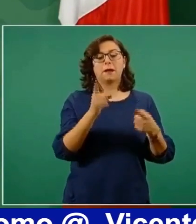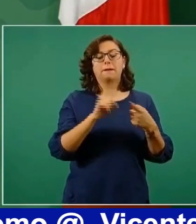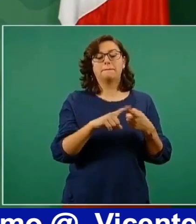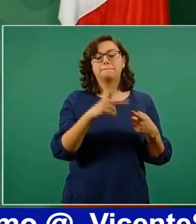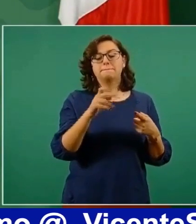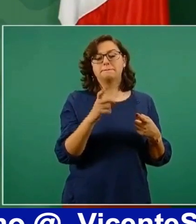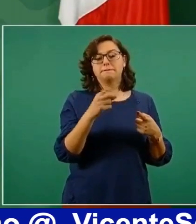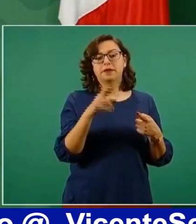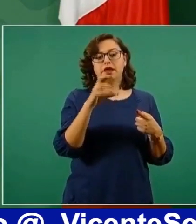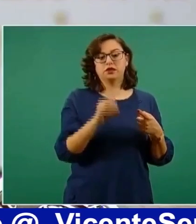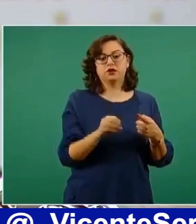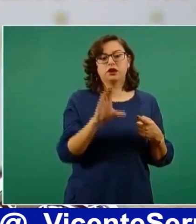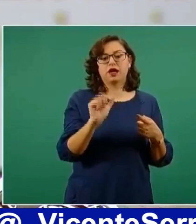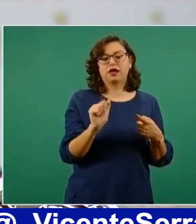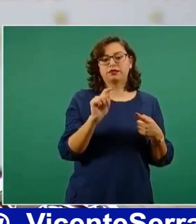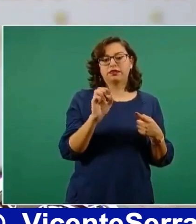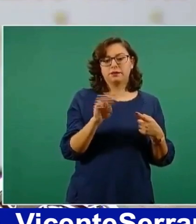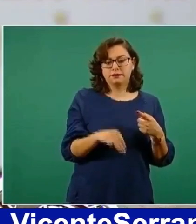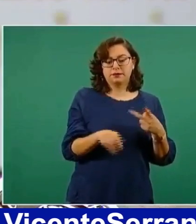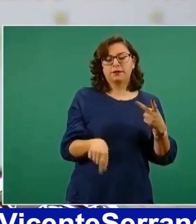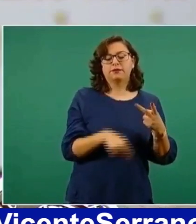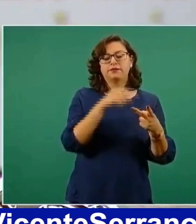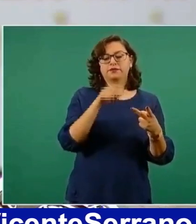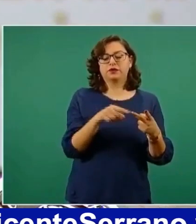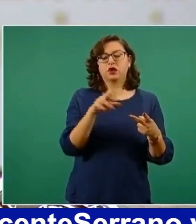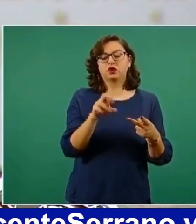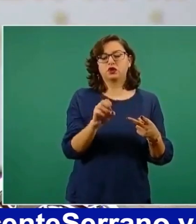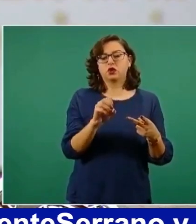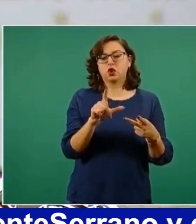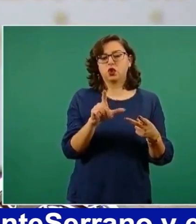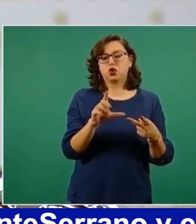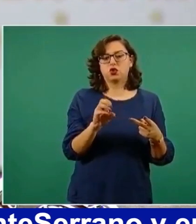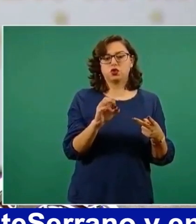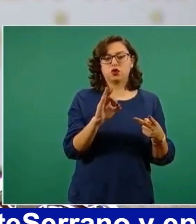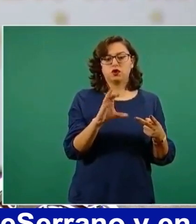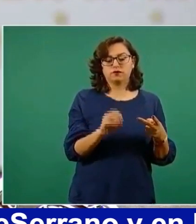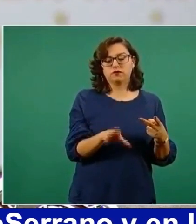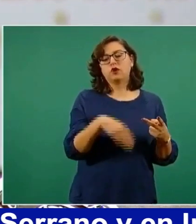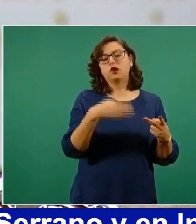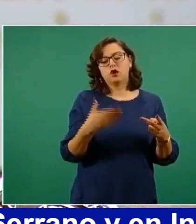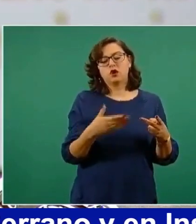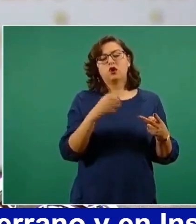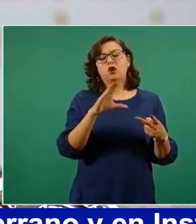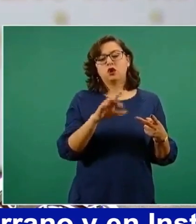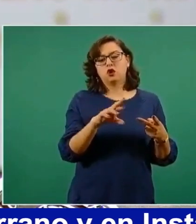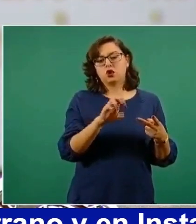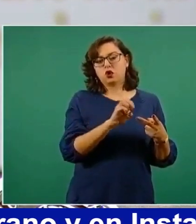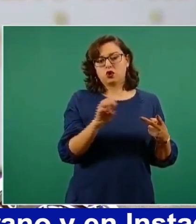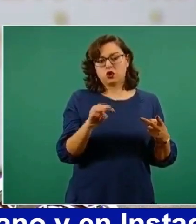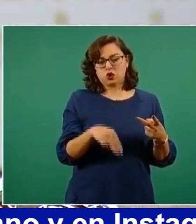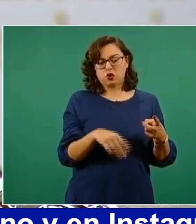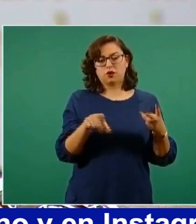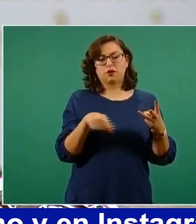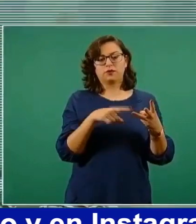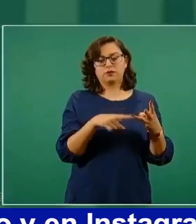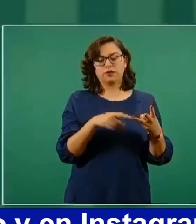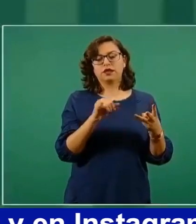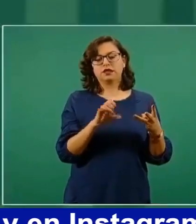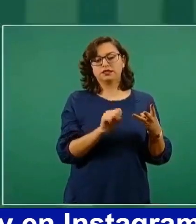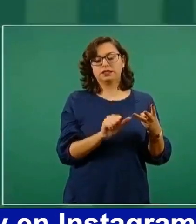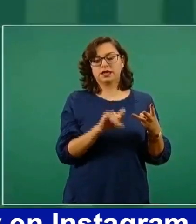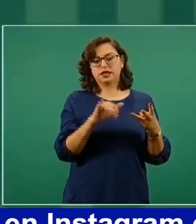de Trabajadores de Sindicatos Autónomos, Napoleón Gómez Urrutia del Sindicato Nacional de